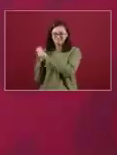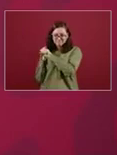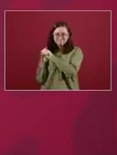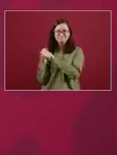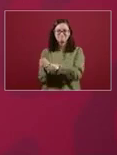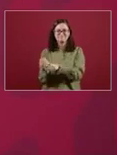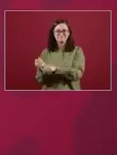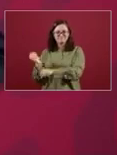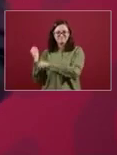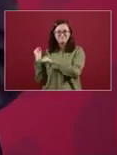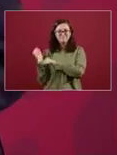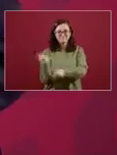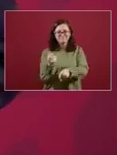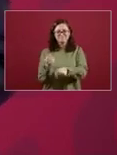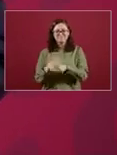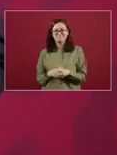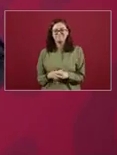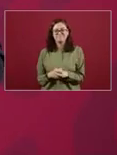bateo.